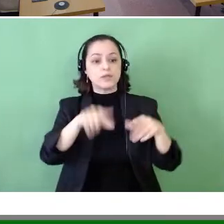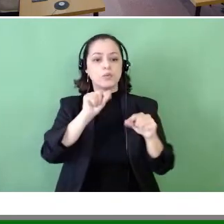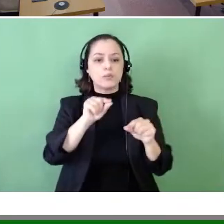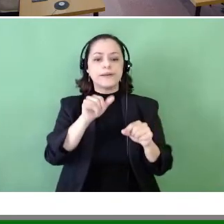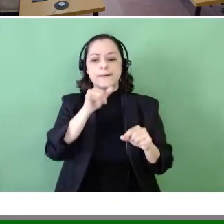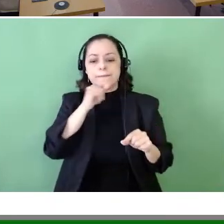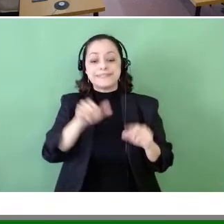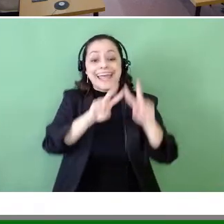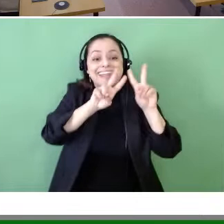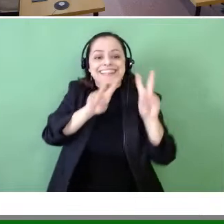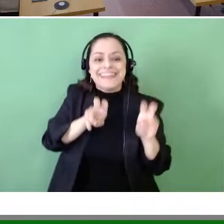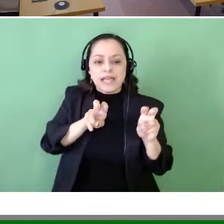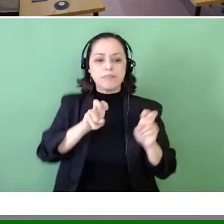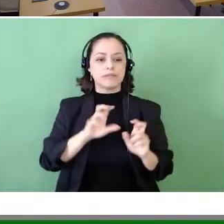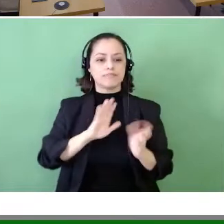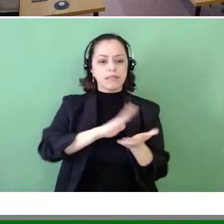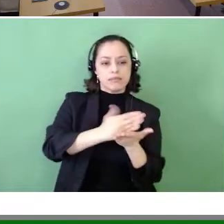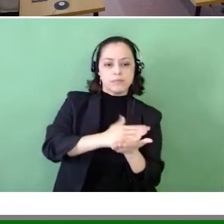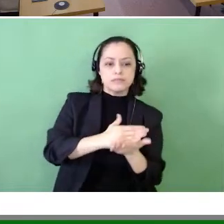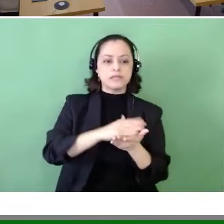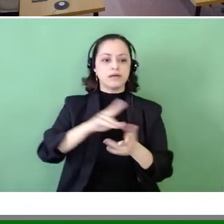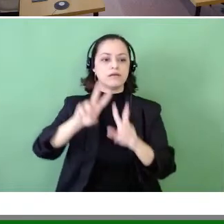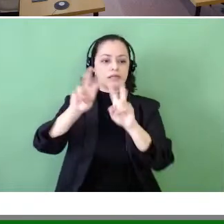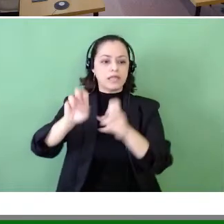más rápida e inmediata.